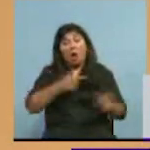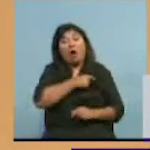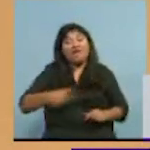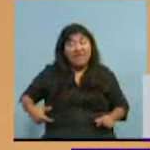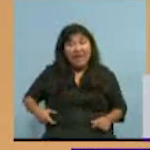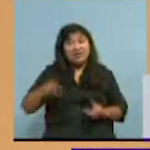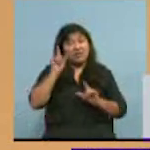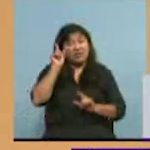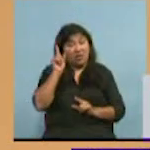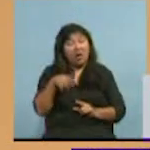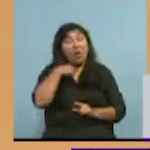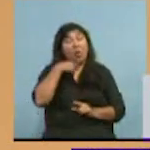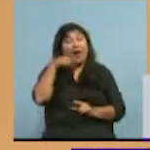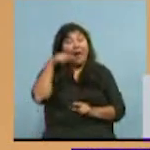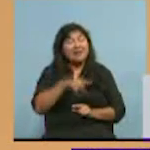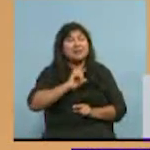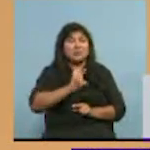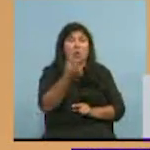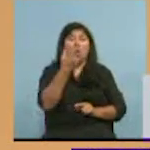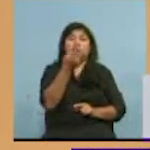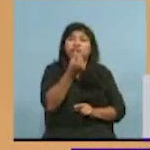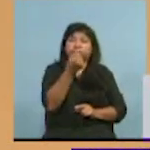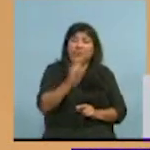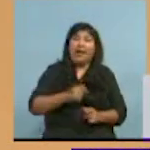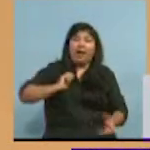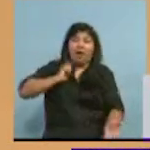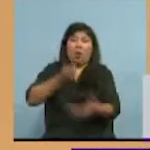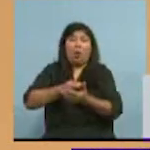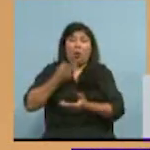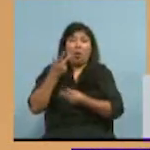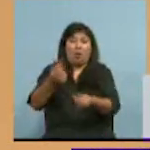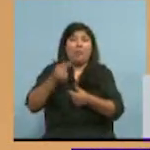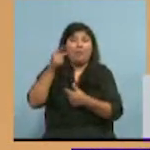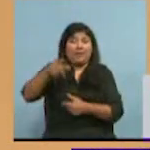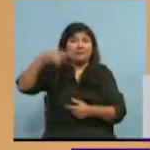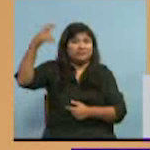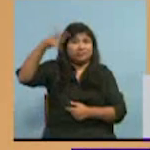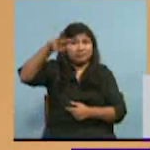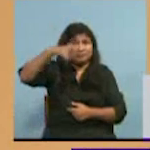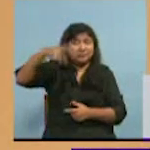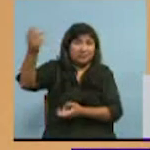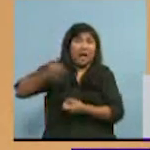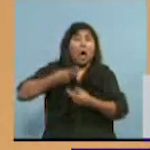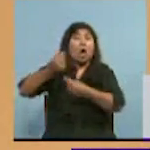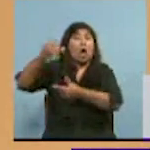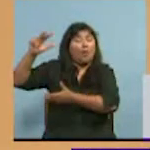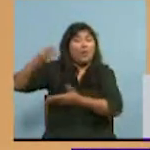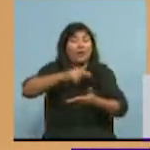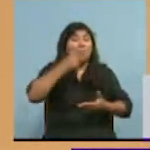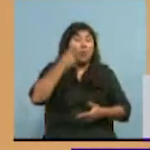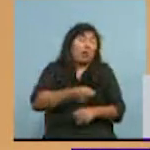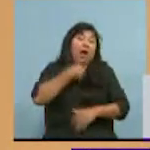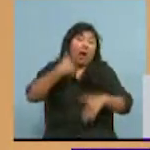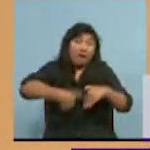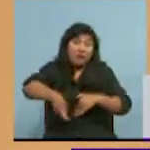en cualquier momento que exista algún incidente acá no tengamos que pedirle prestado a la Gendarmería, a las Fuerzas Armadas o a la provincia de